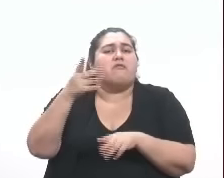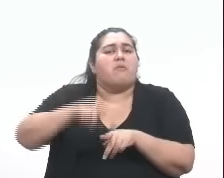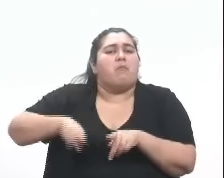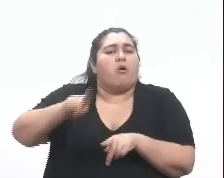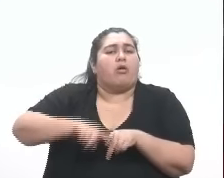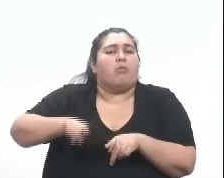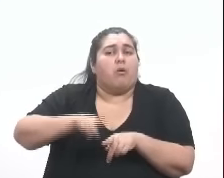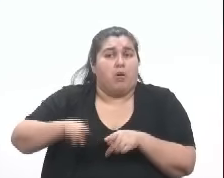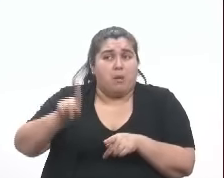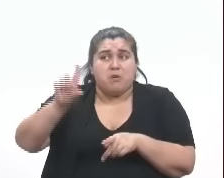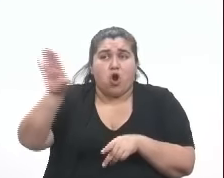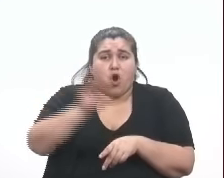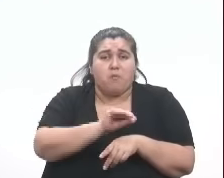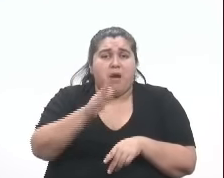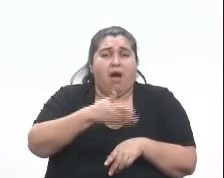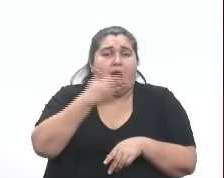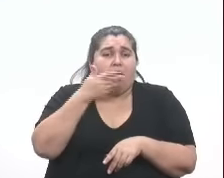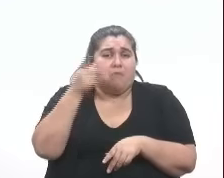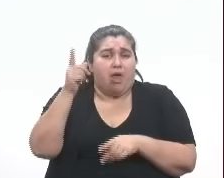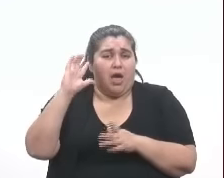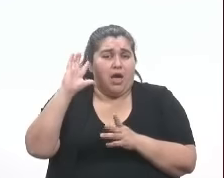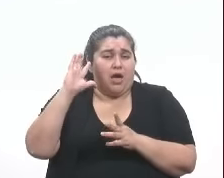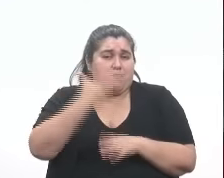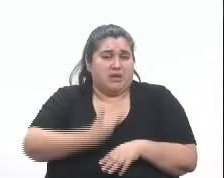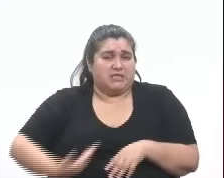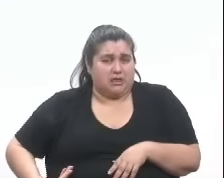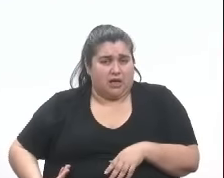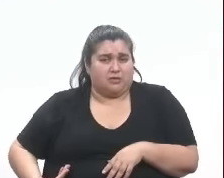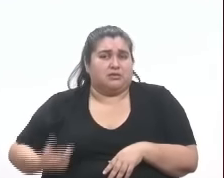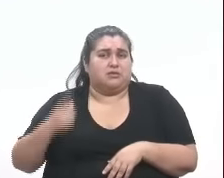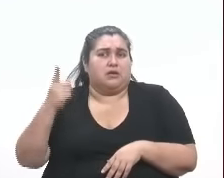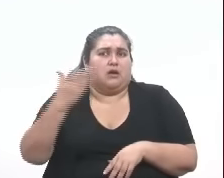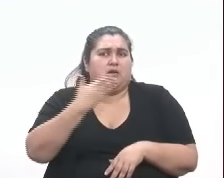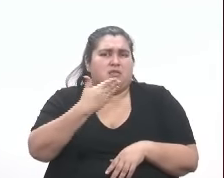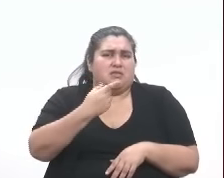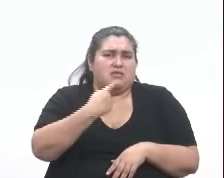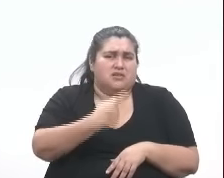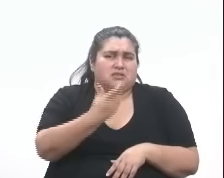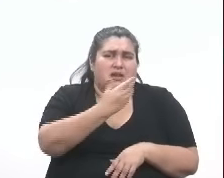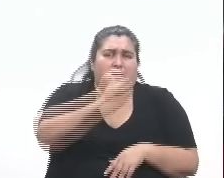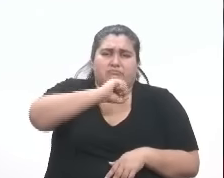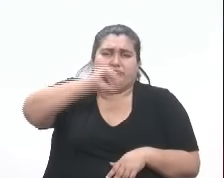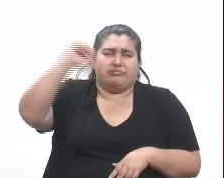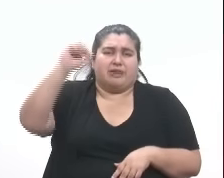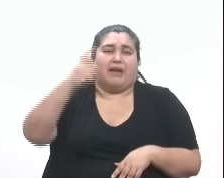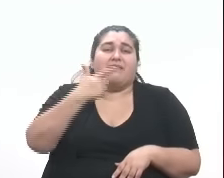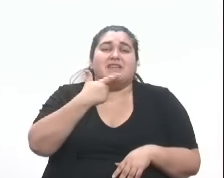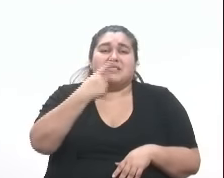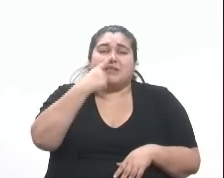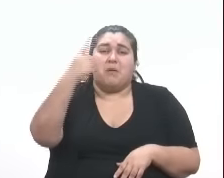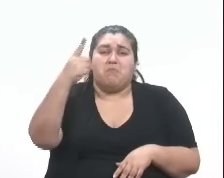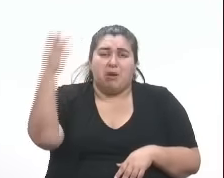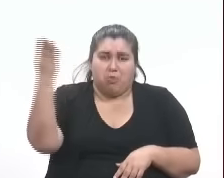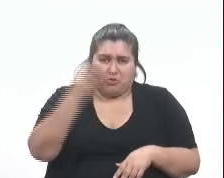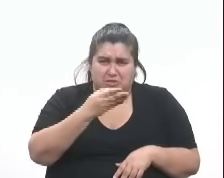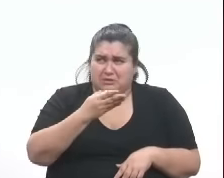dice el presidente. Iba a estallar una inflación del 17.000%. No hay